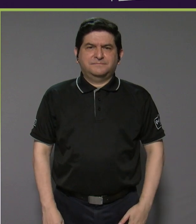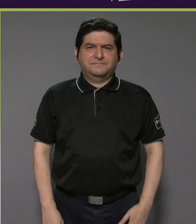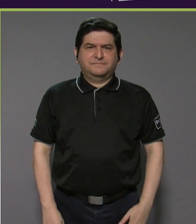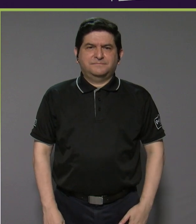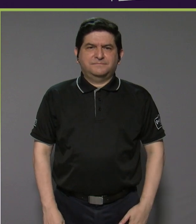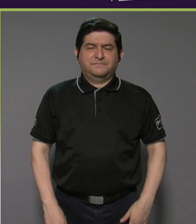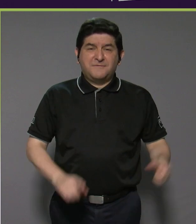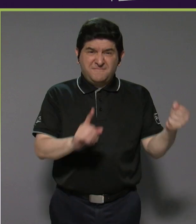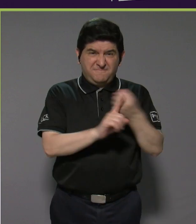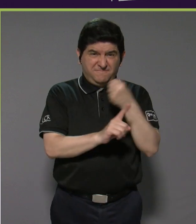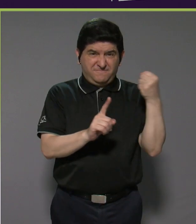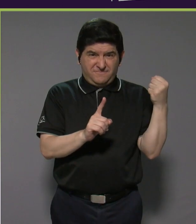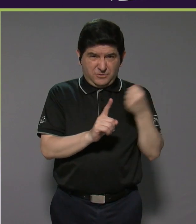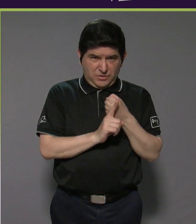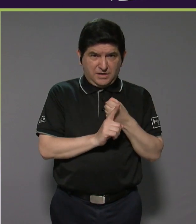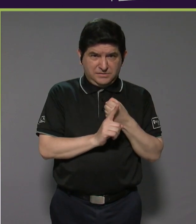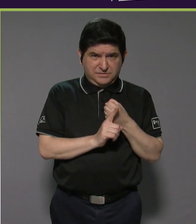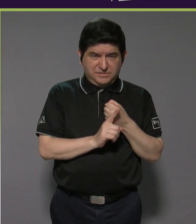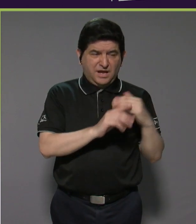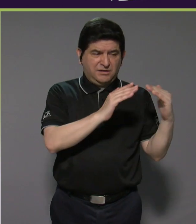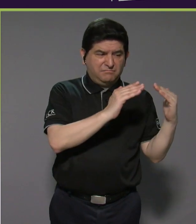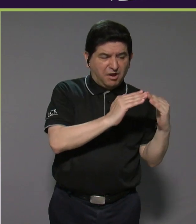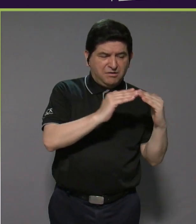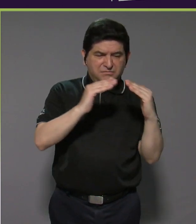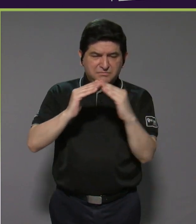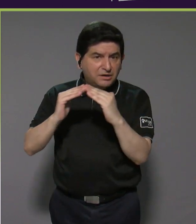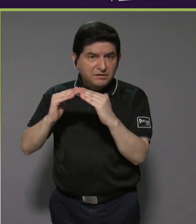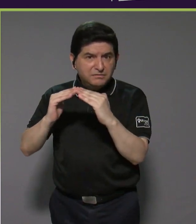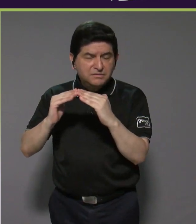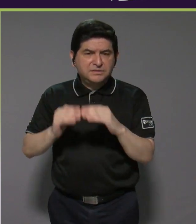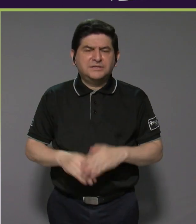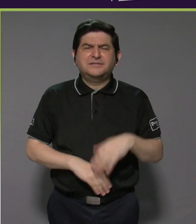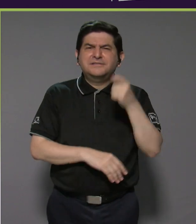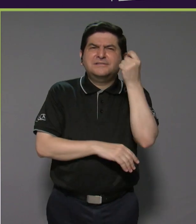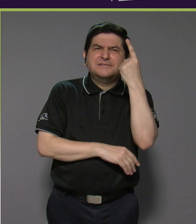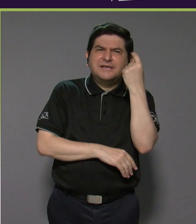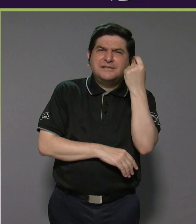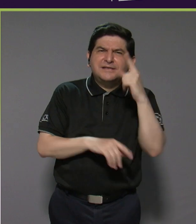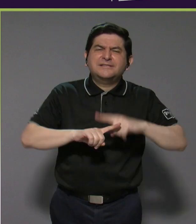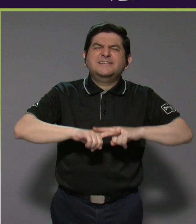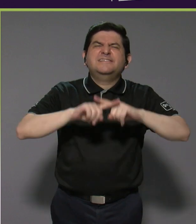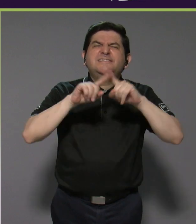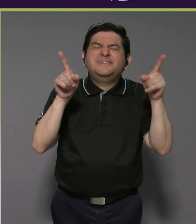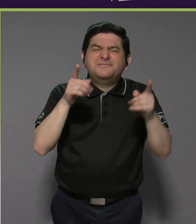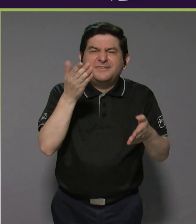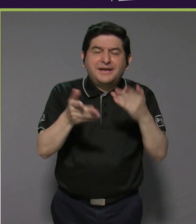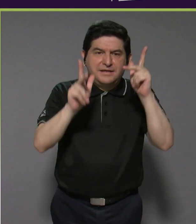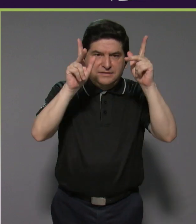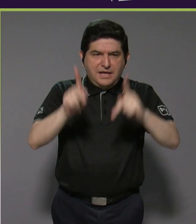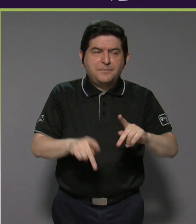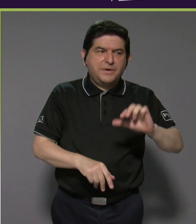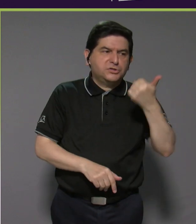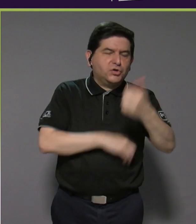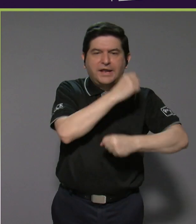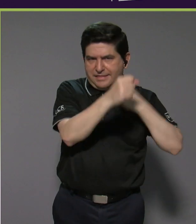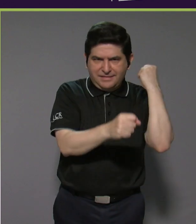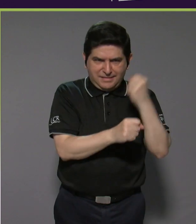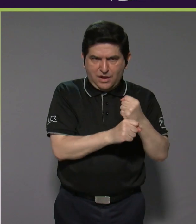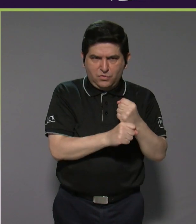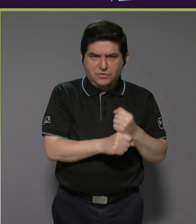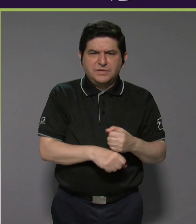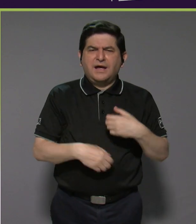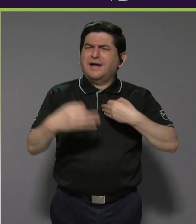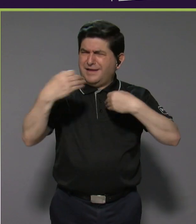que la violencia doméstica, ¿verdad?, se entiende de una manera distinta a personas de otras edades. ¿Si nos